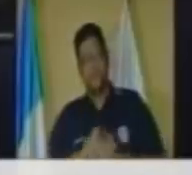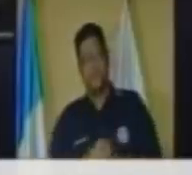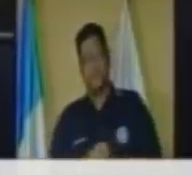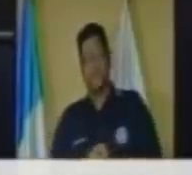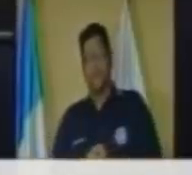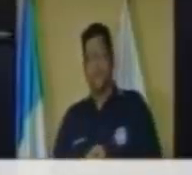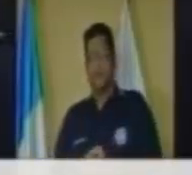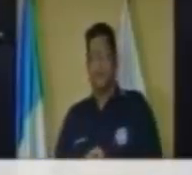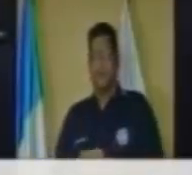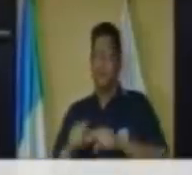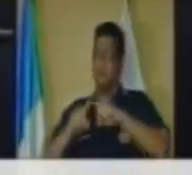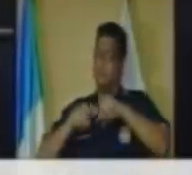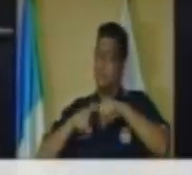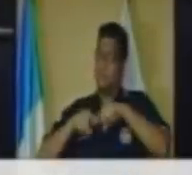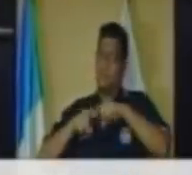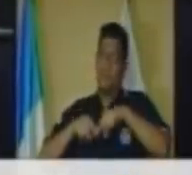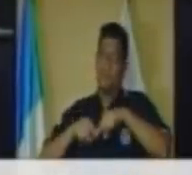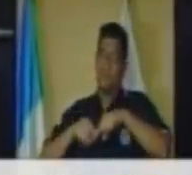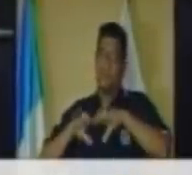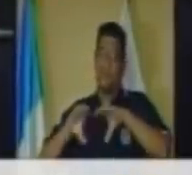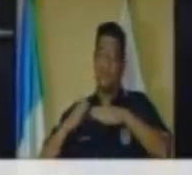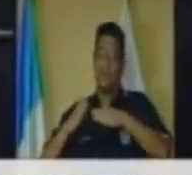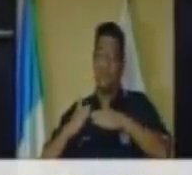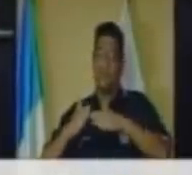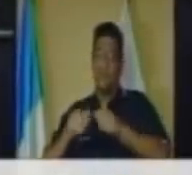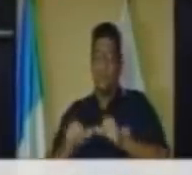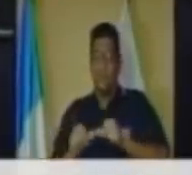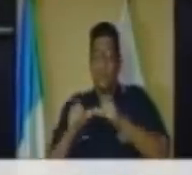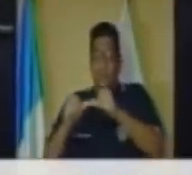el COVID-19. No podemos tomar medidas